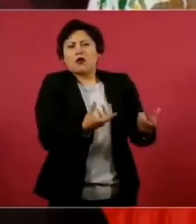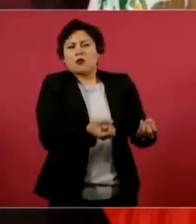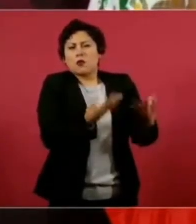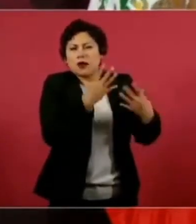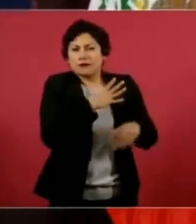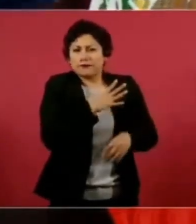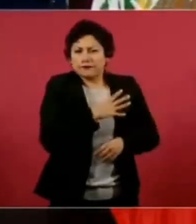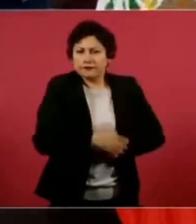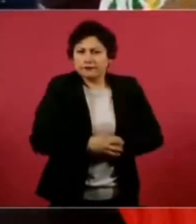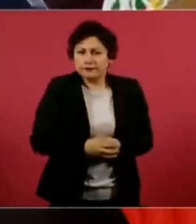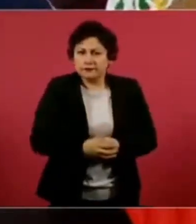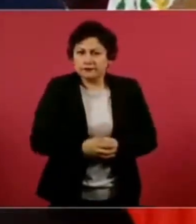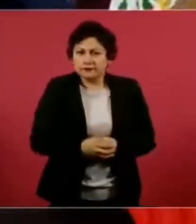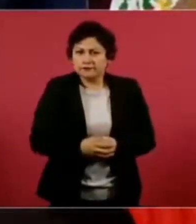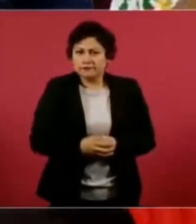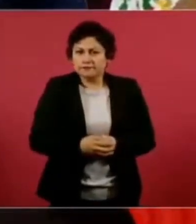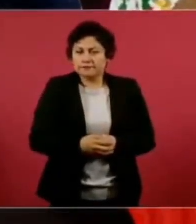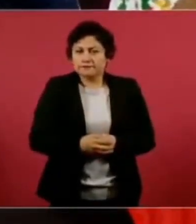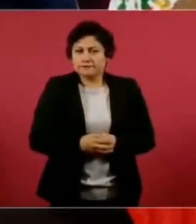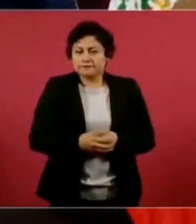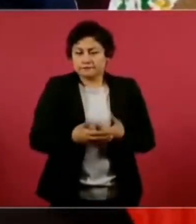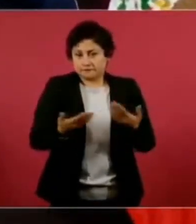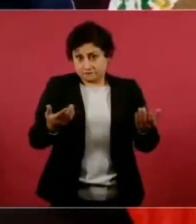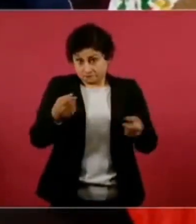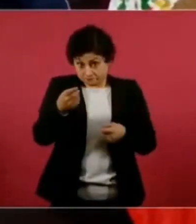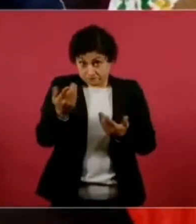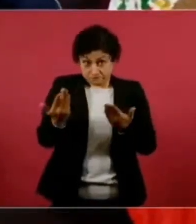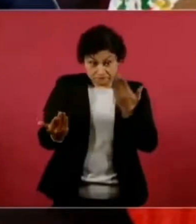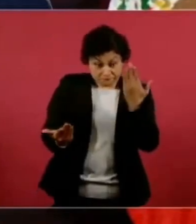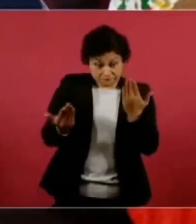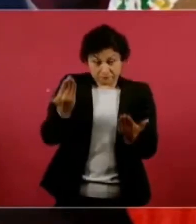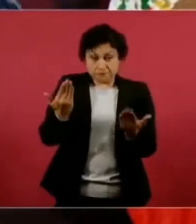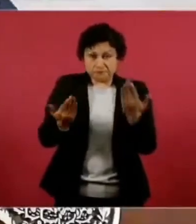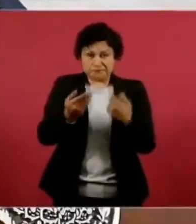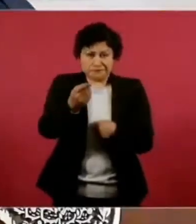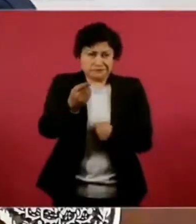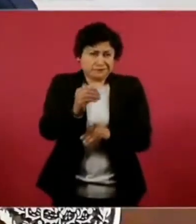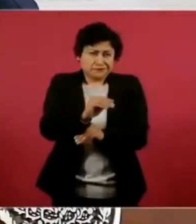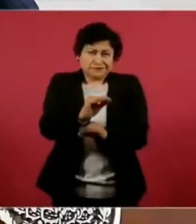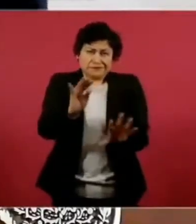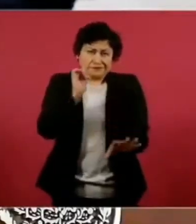Y se van a dar cuenta que hay